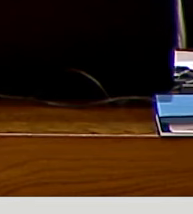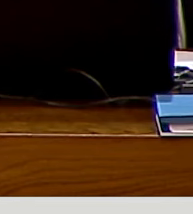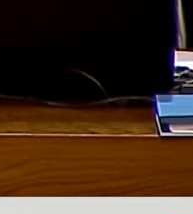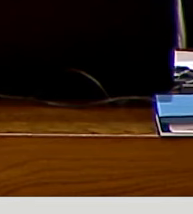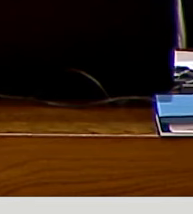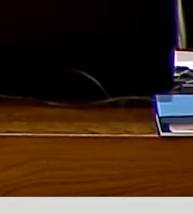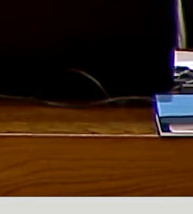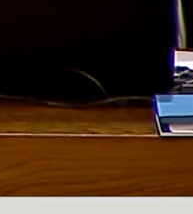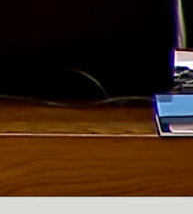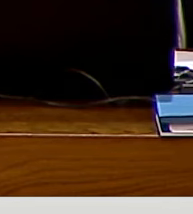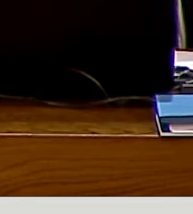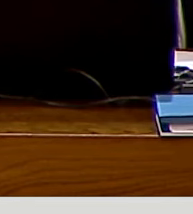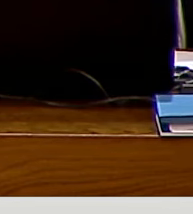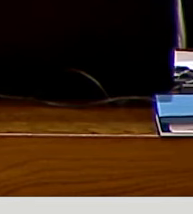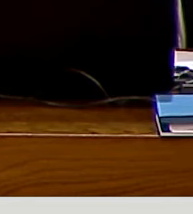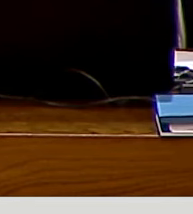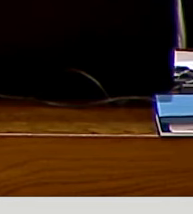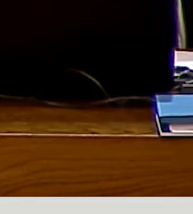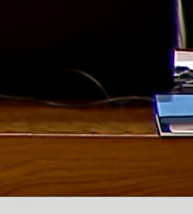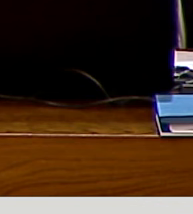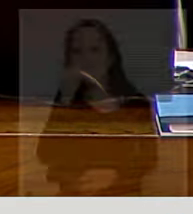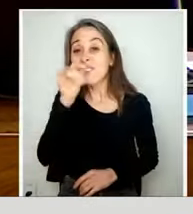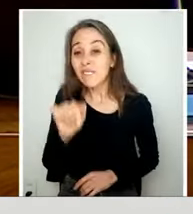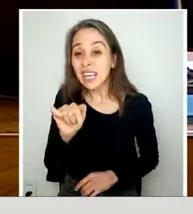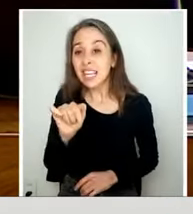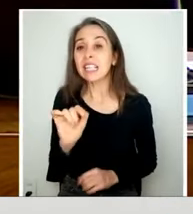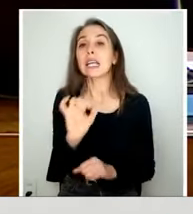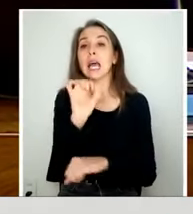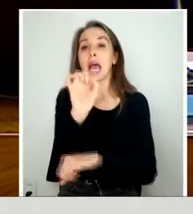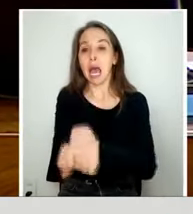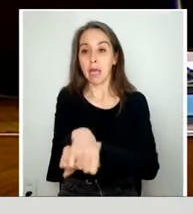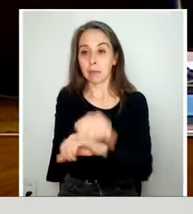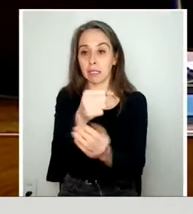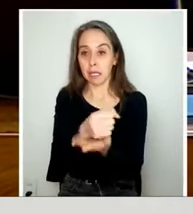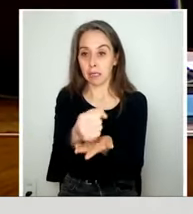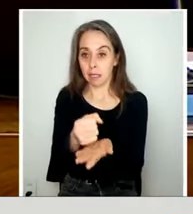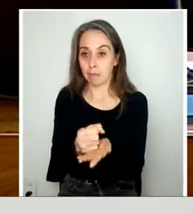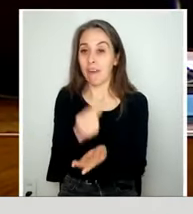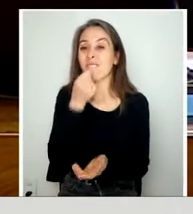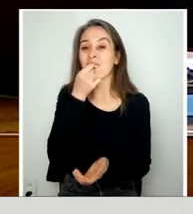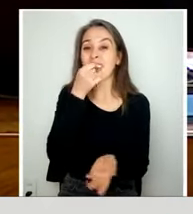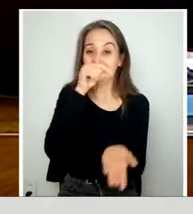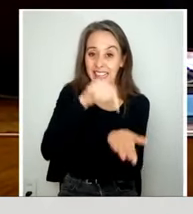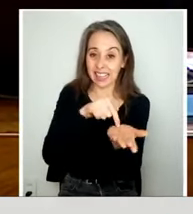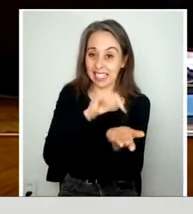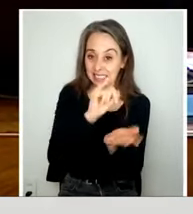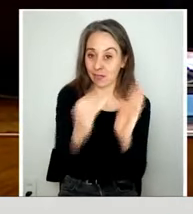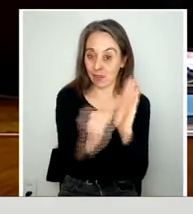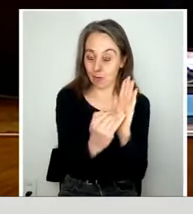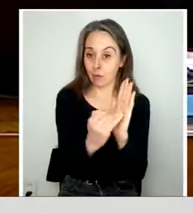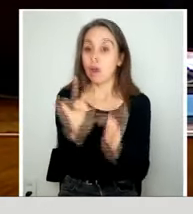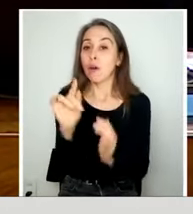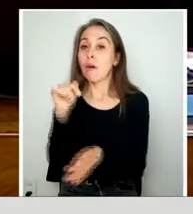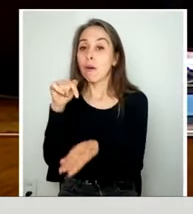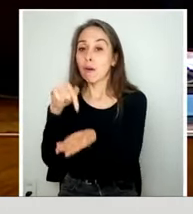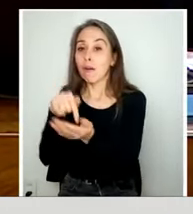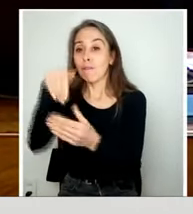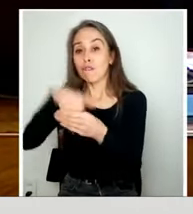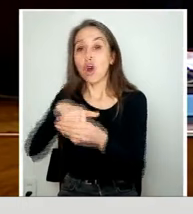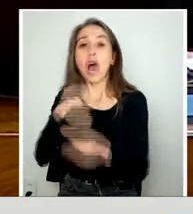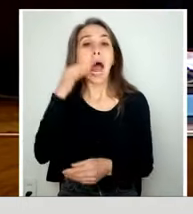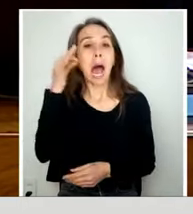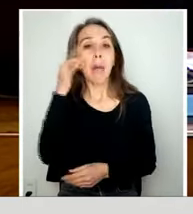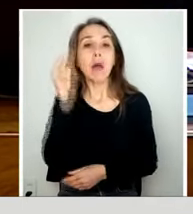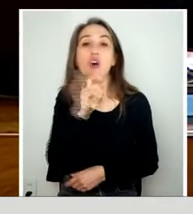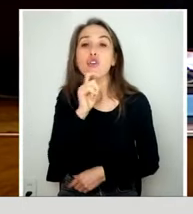verde votan por declarar que el proyecto es admisible lo que votan por supuesto amarillo rojo que